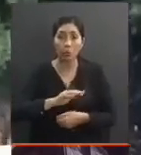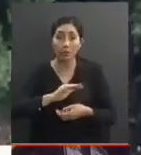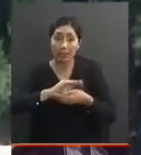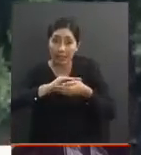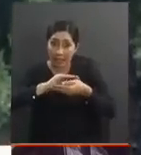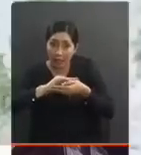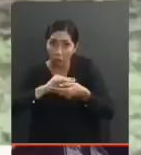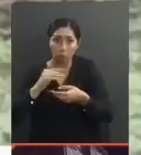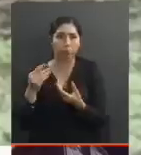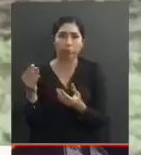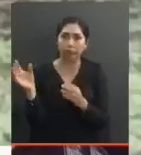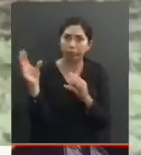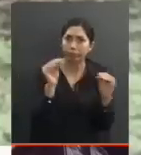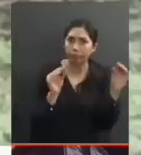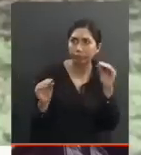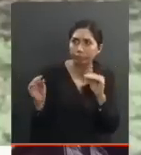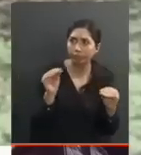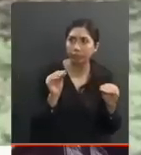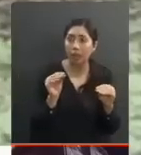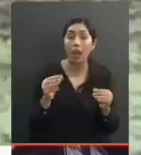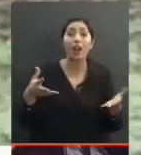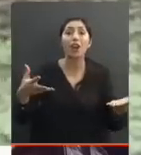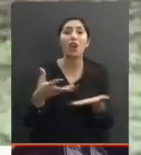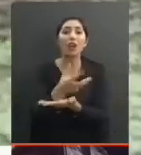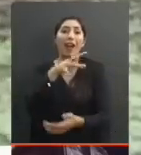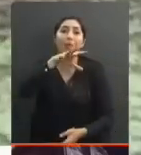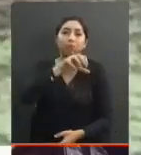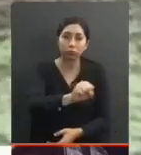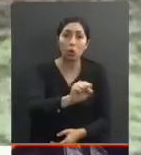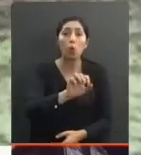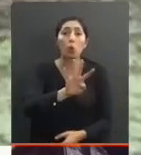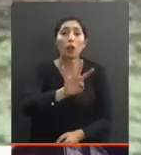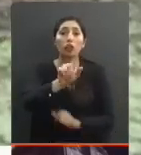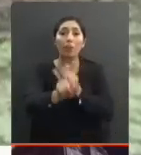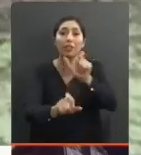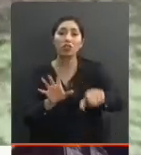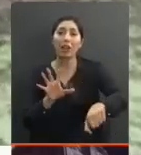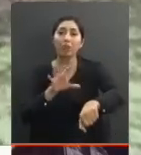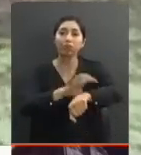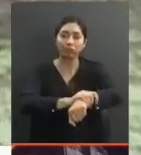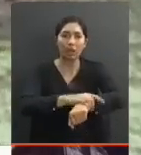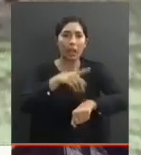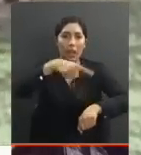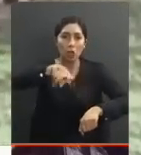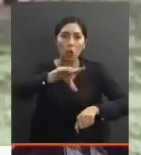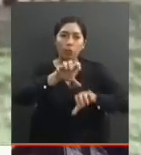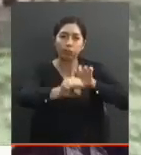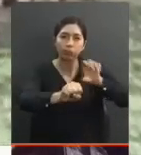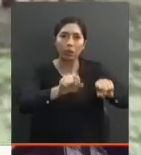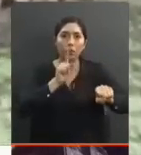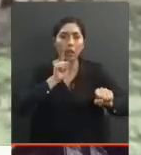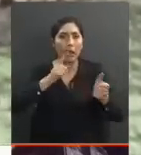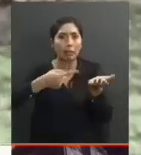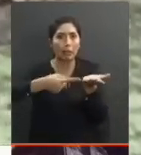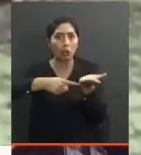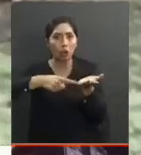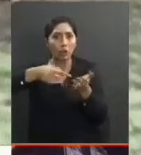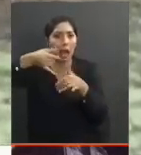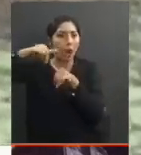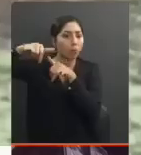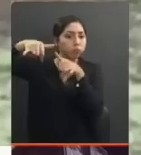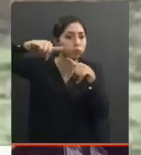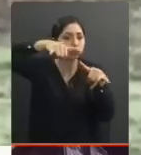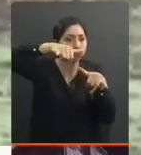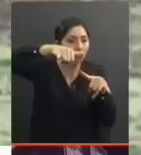oportunidad fracasó. Se logró la detención de 4 individuos, quienes fueron sorprendidos con apoyo tecnológico de drones, sustrayendo